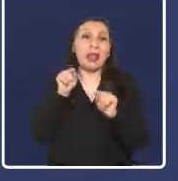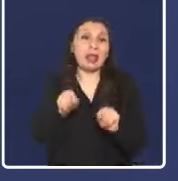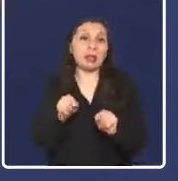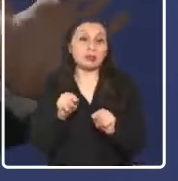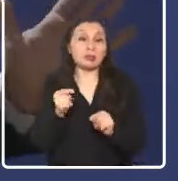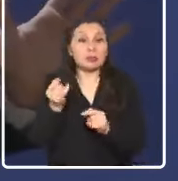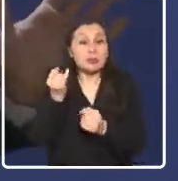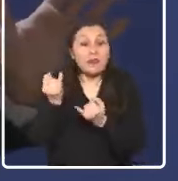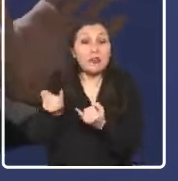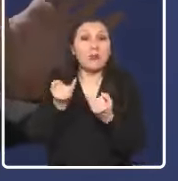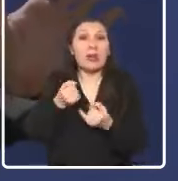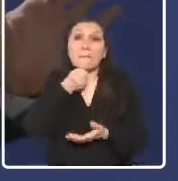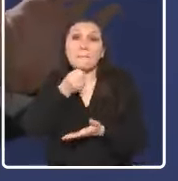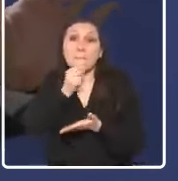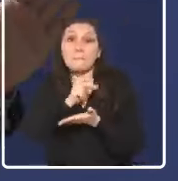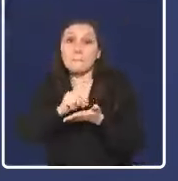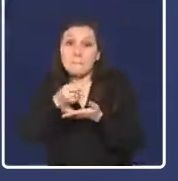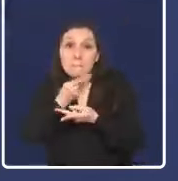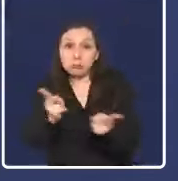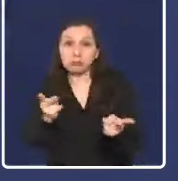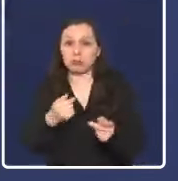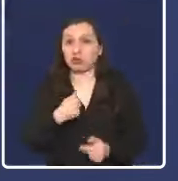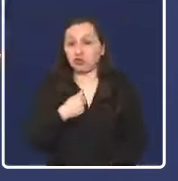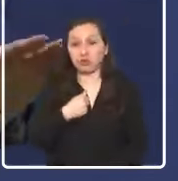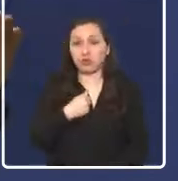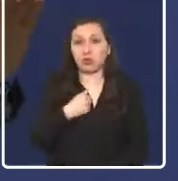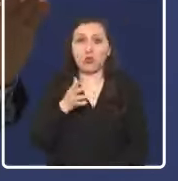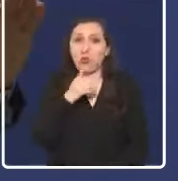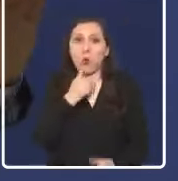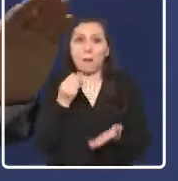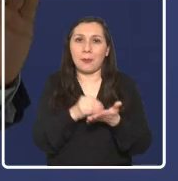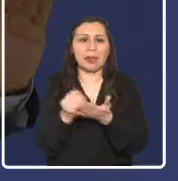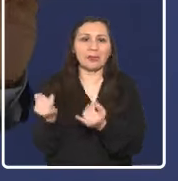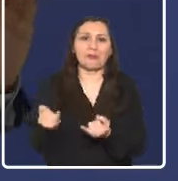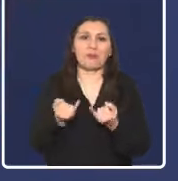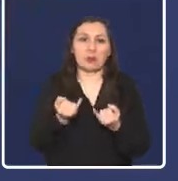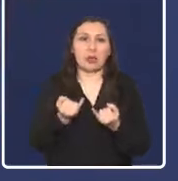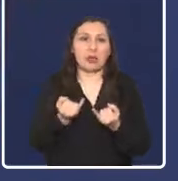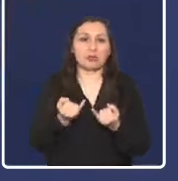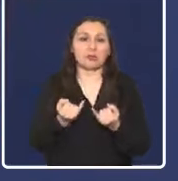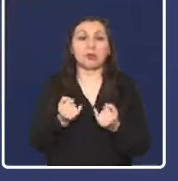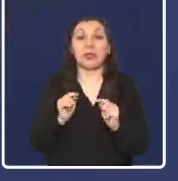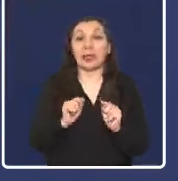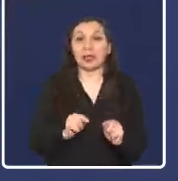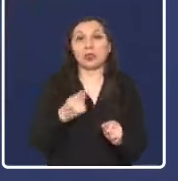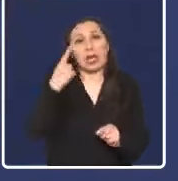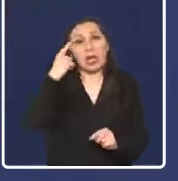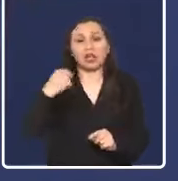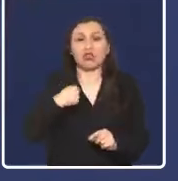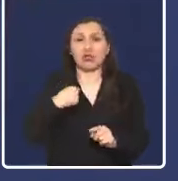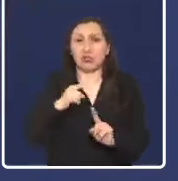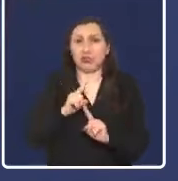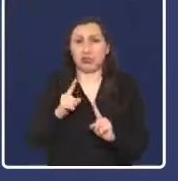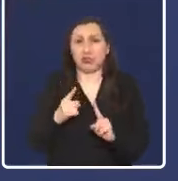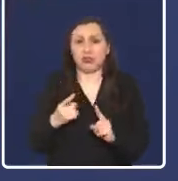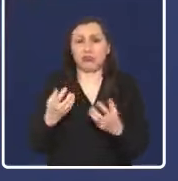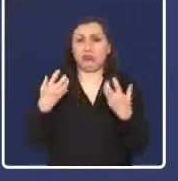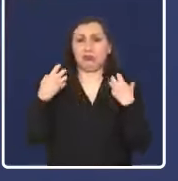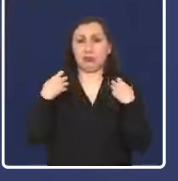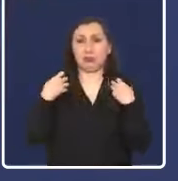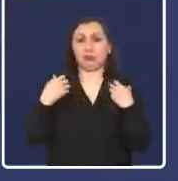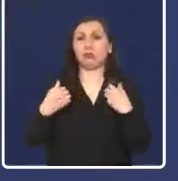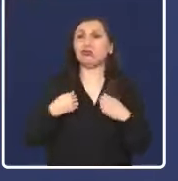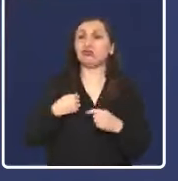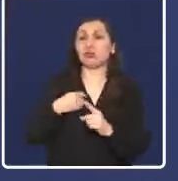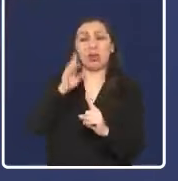lo que sabemos de la prensa. Yo no tengo más información respecto a aquello y creo que no me correspondería